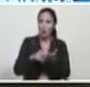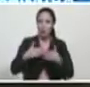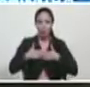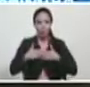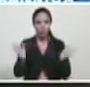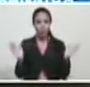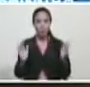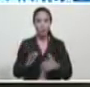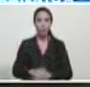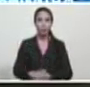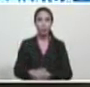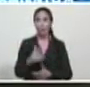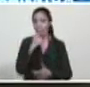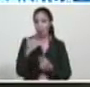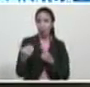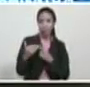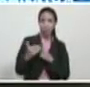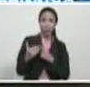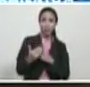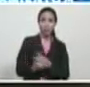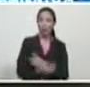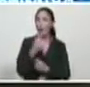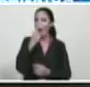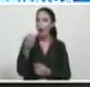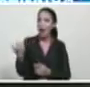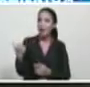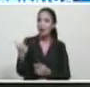Tenemos una persecución. Yo les dije,